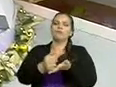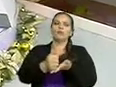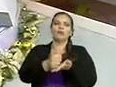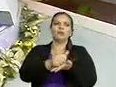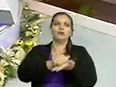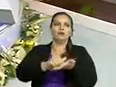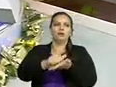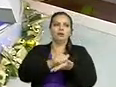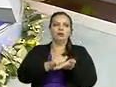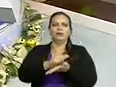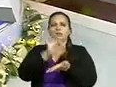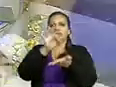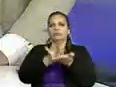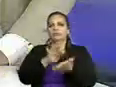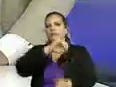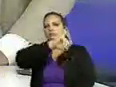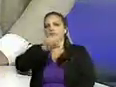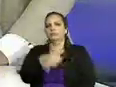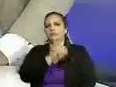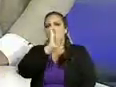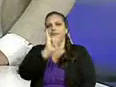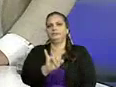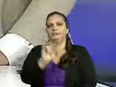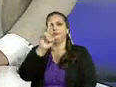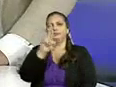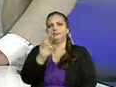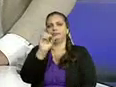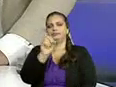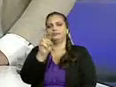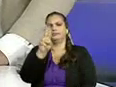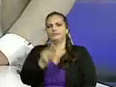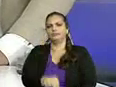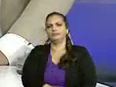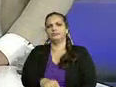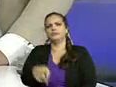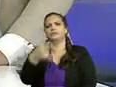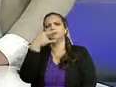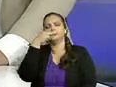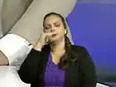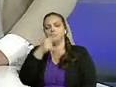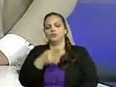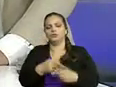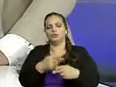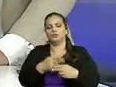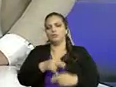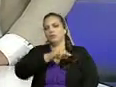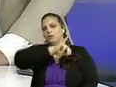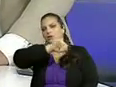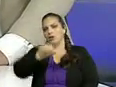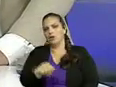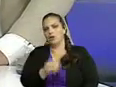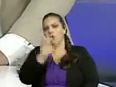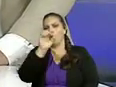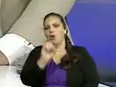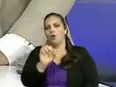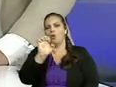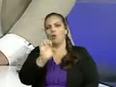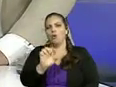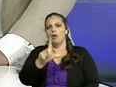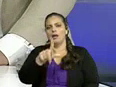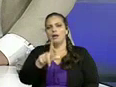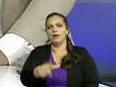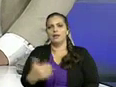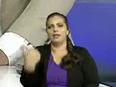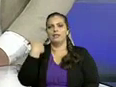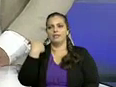la historia de un niño considerado todo un héroe. Se trata de Joel Sagui Hualpa, que apenas de 10 años de edad rescató